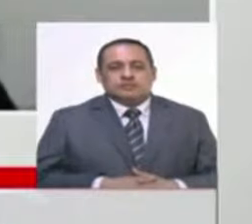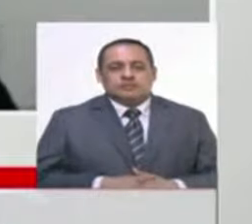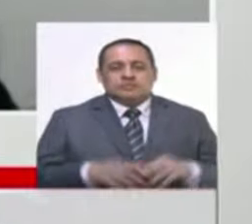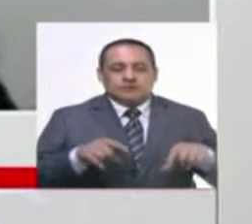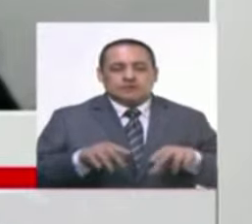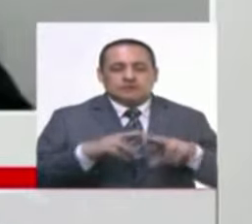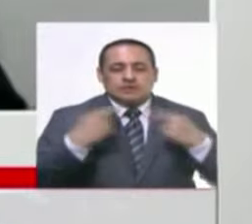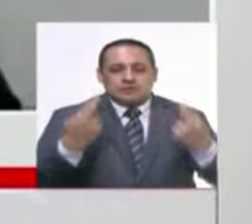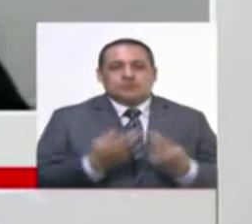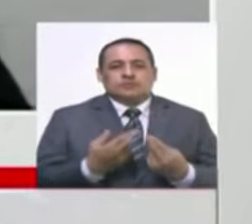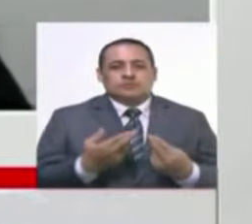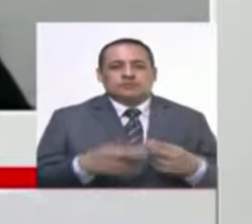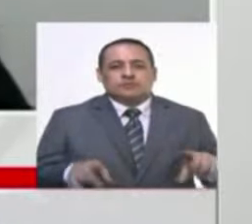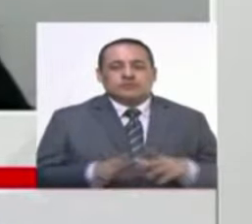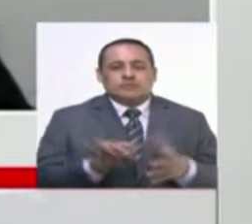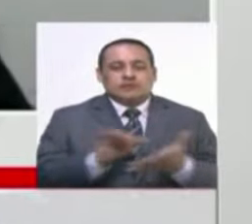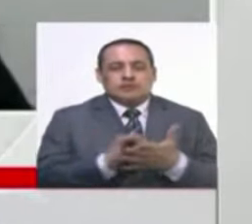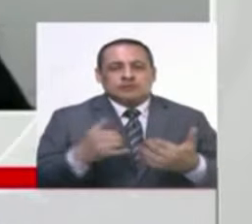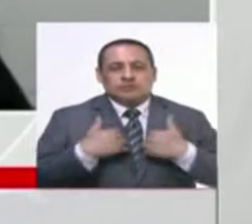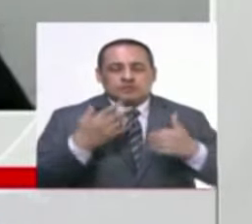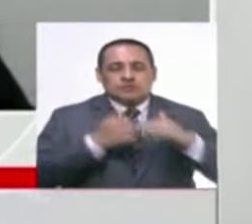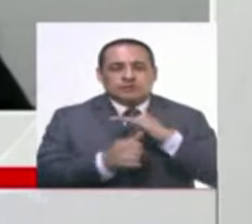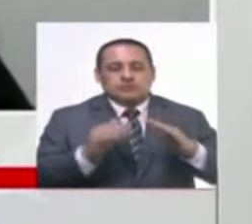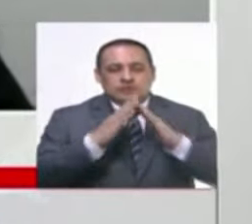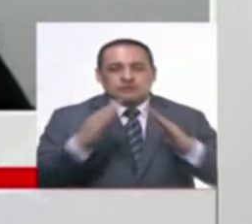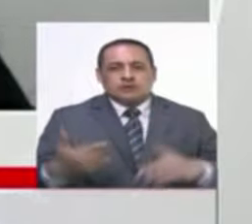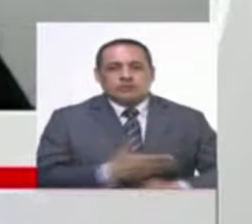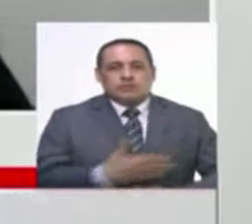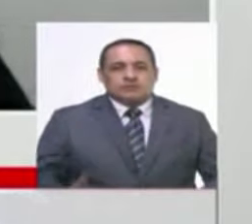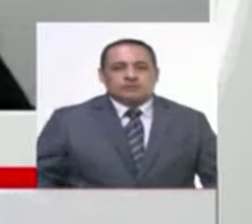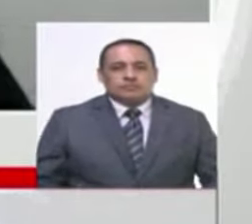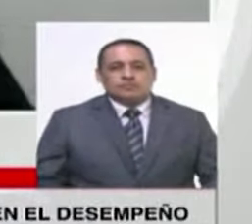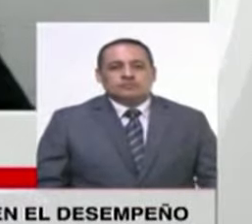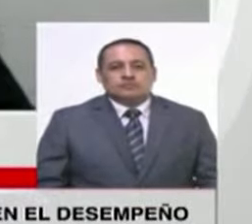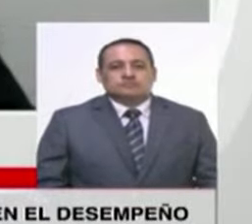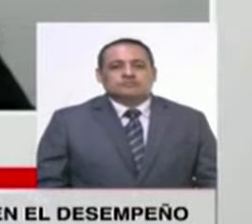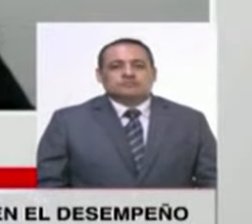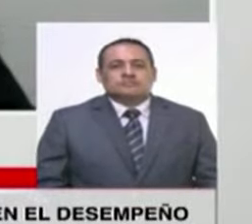esa reunión que tuvieron en Palacio de Gobierno?